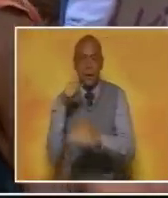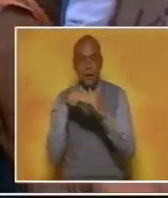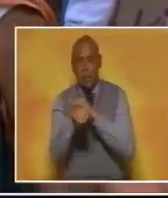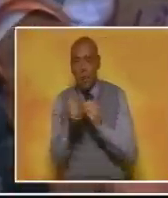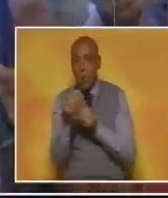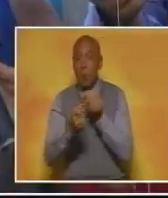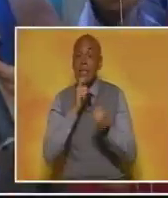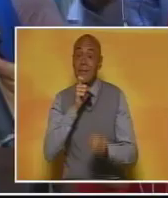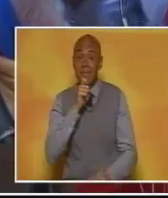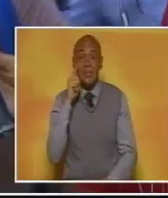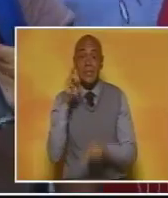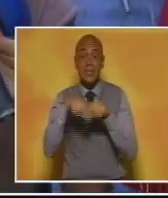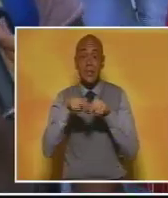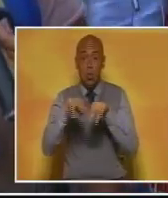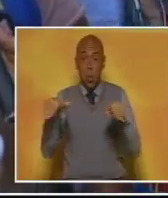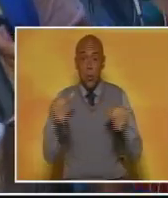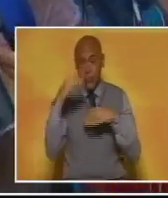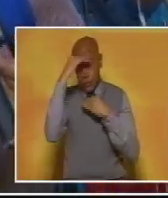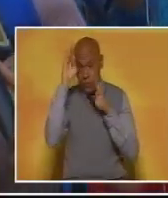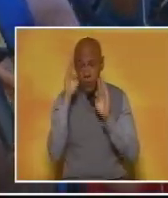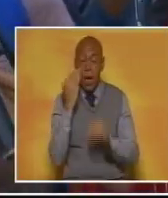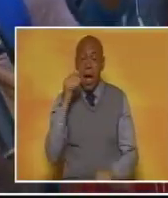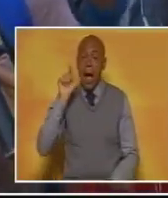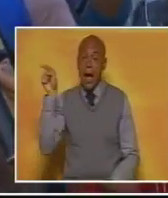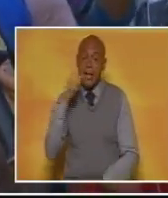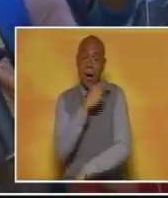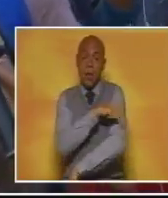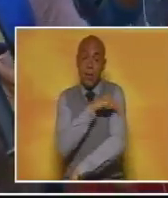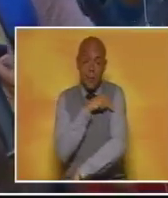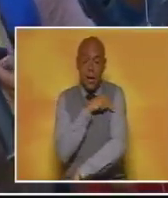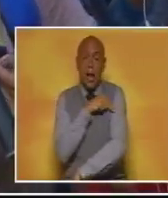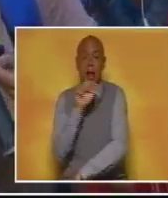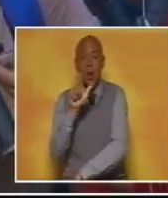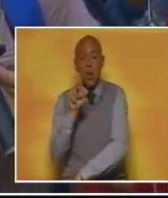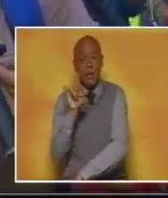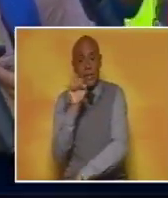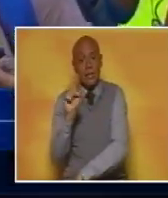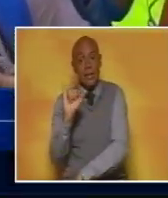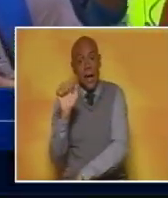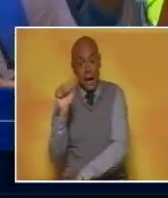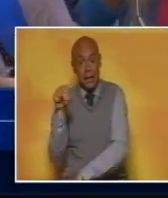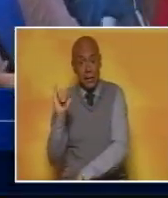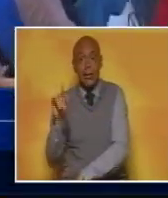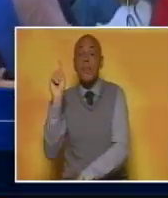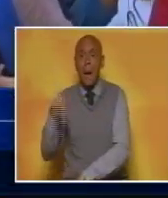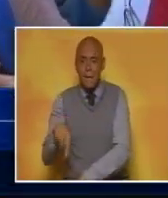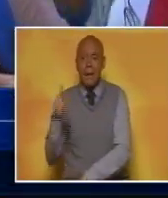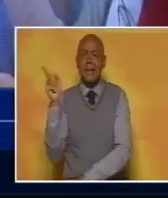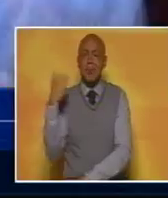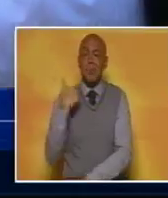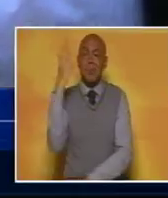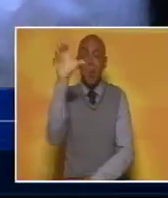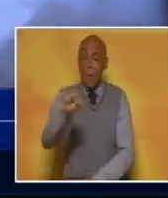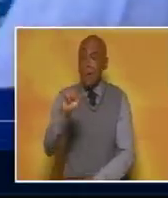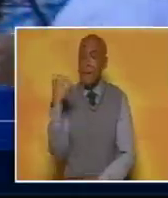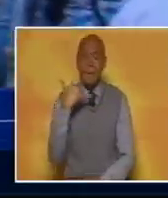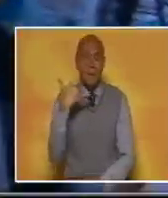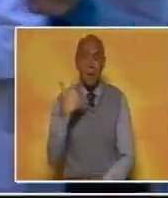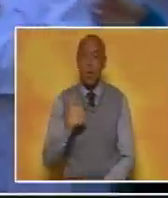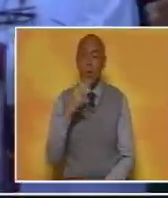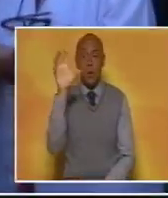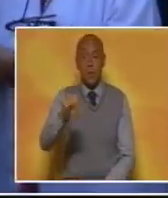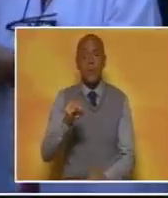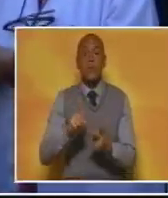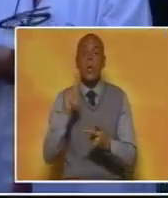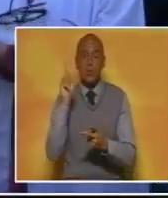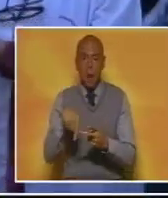los niños. Allá en el Luciani tenemos el mismo problema, no hay nada, todo lo tenemos que comprar. Médicos también